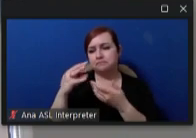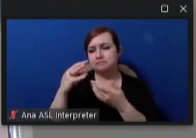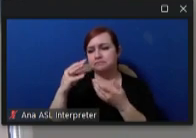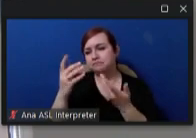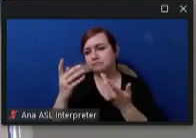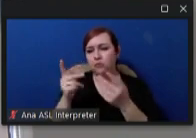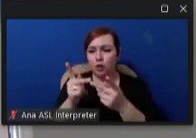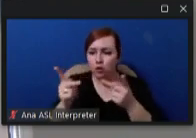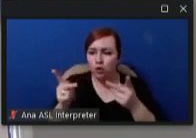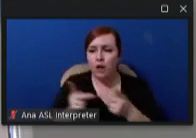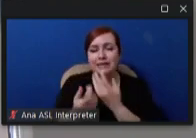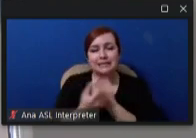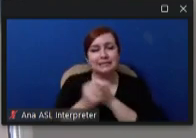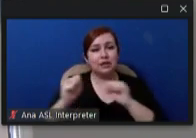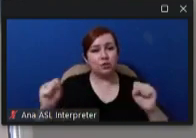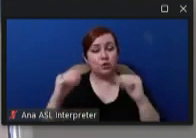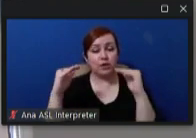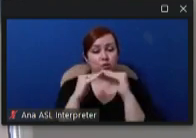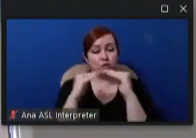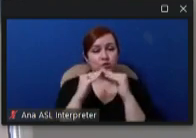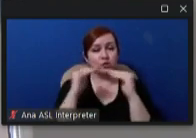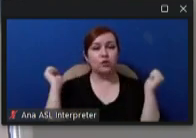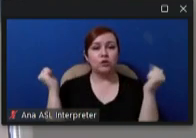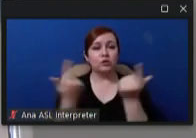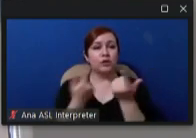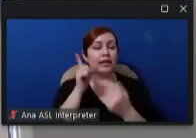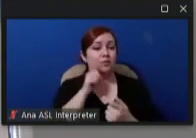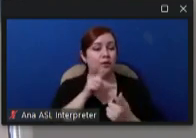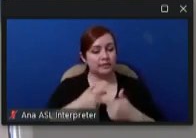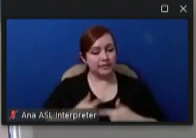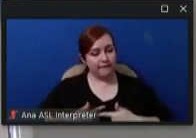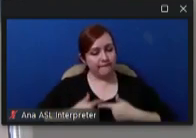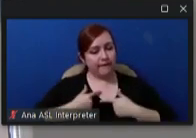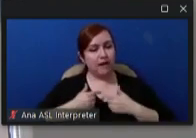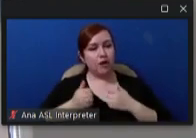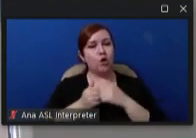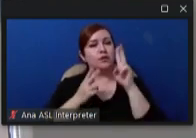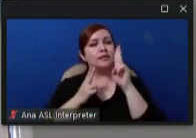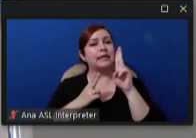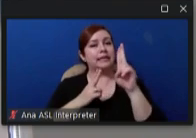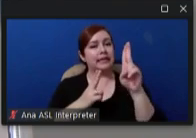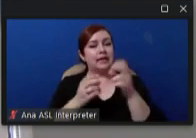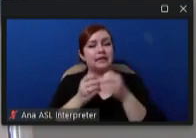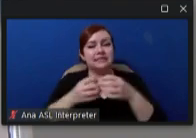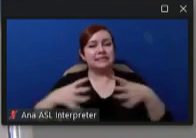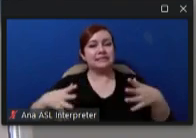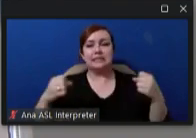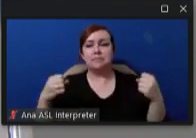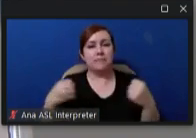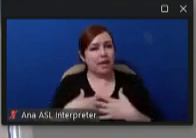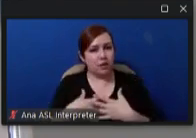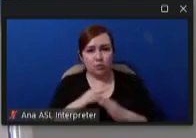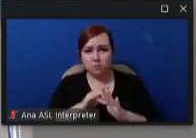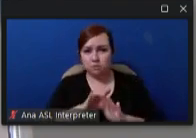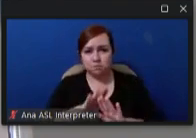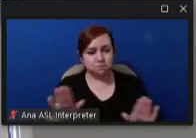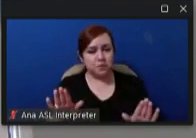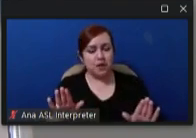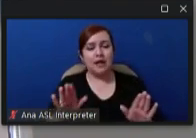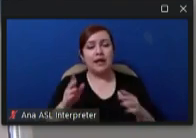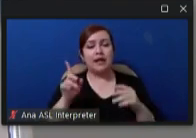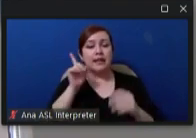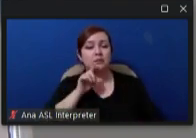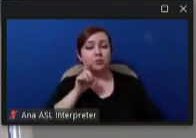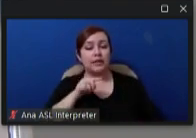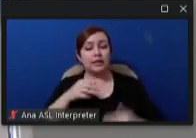donde todas las mujeres vivan con dignidad y sin miedo. La violencia sexual contra las mujeres con discapacidad en